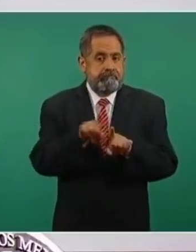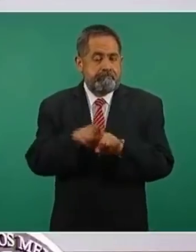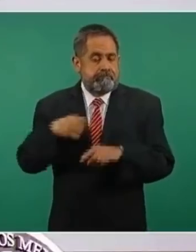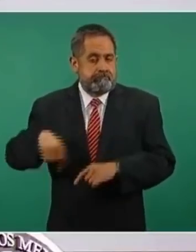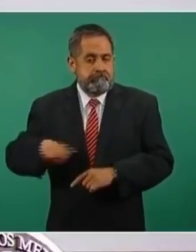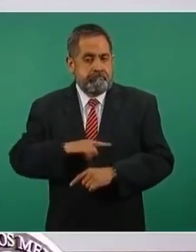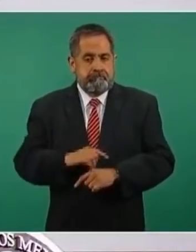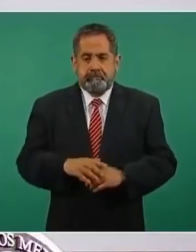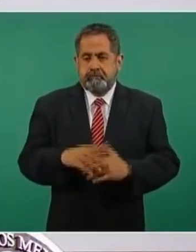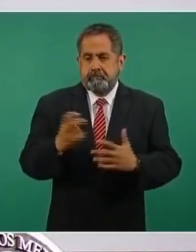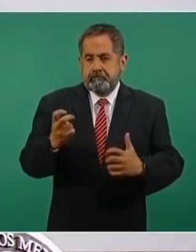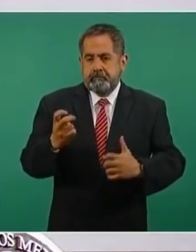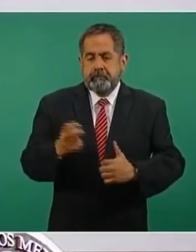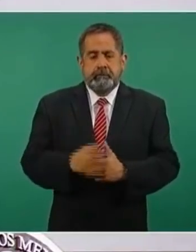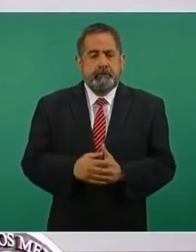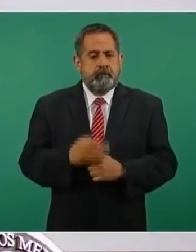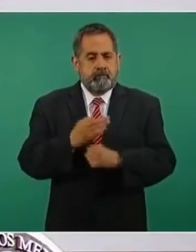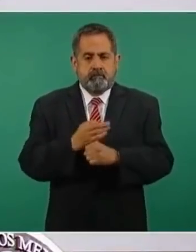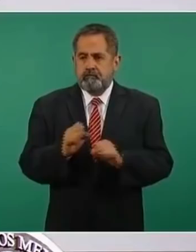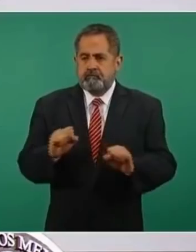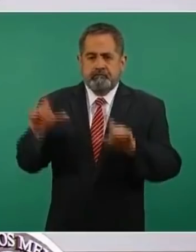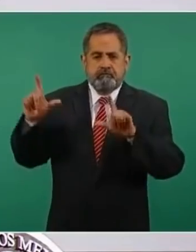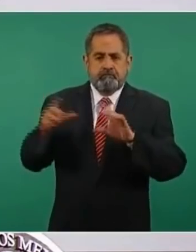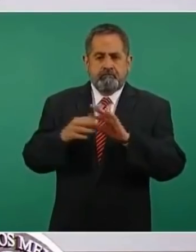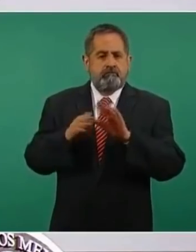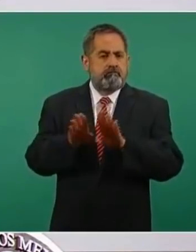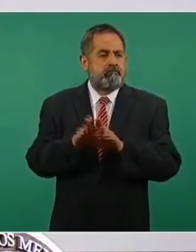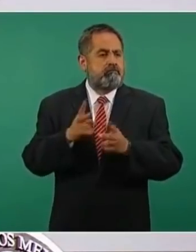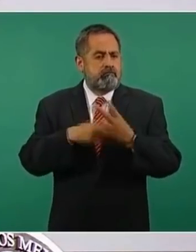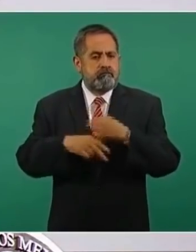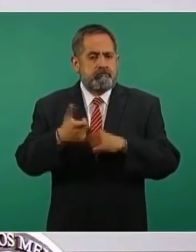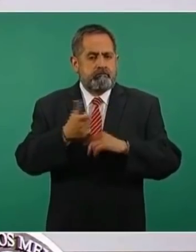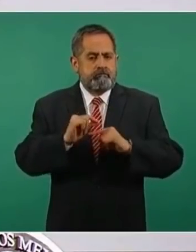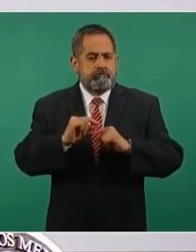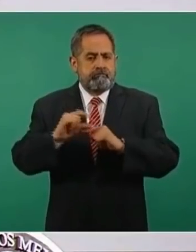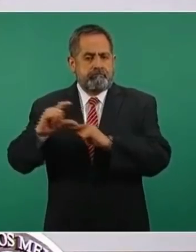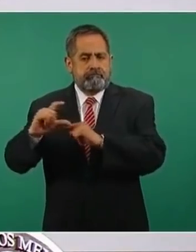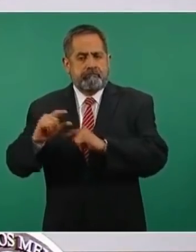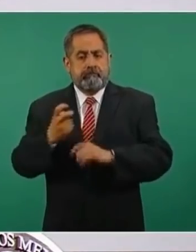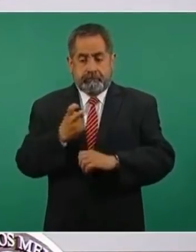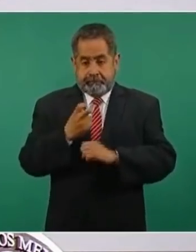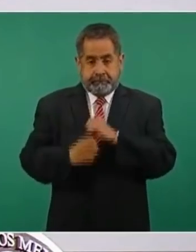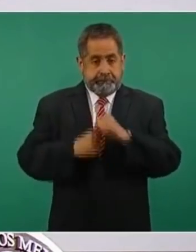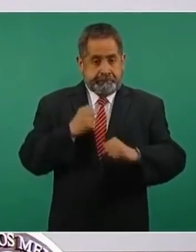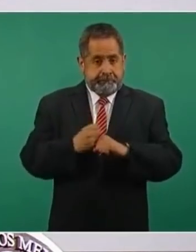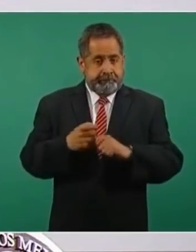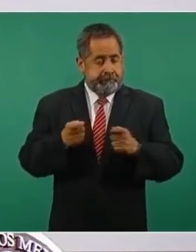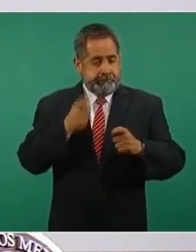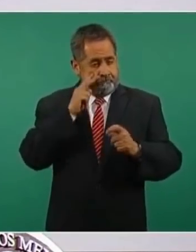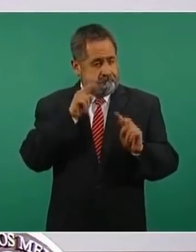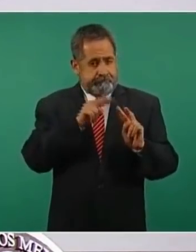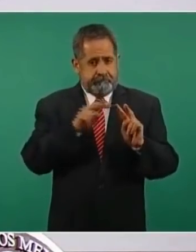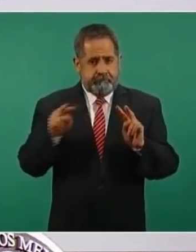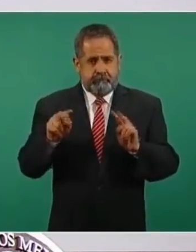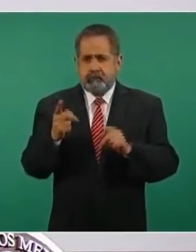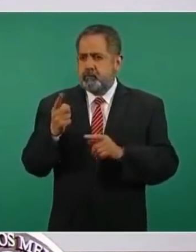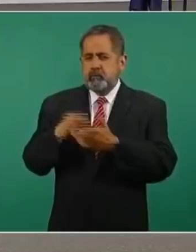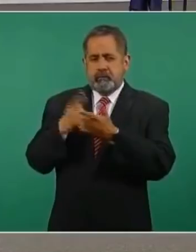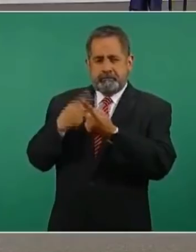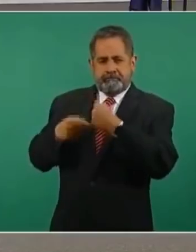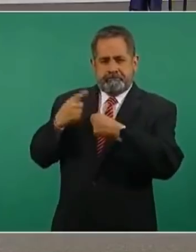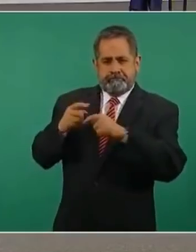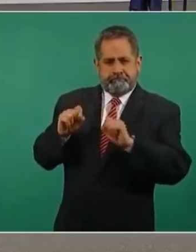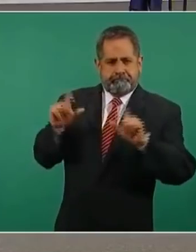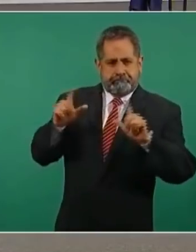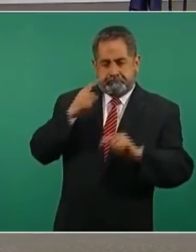como ahorita tenemos modelado y estructurado el tema del crecimiento de la tarifa, en el cual todo este año estamos haciendo un escenario. Si me regresan nomás al anterior, se me